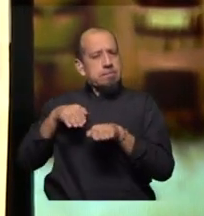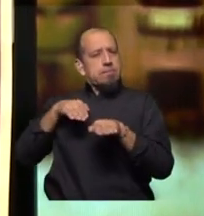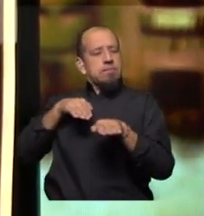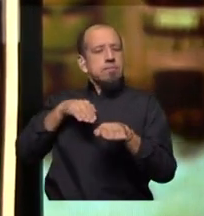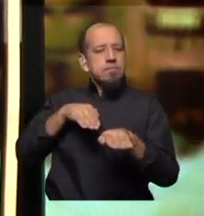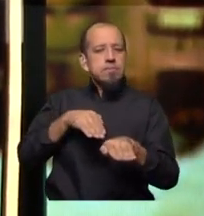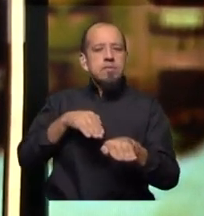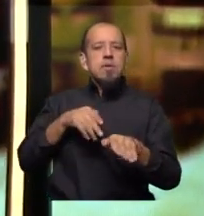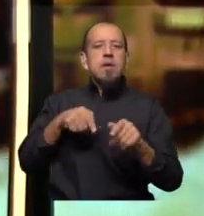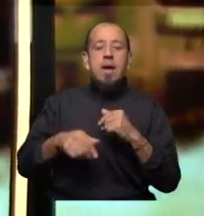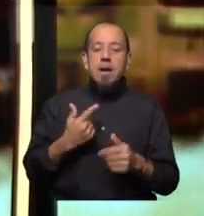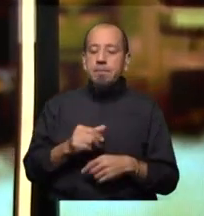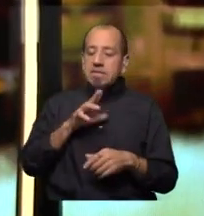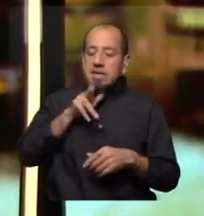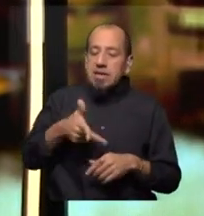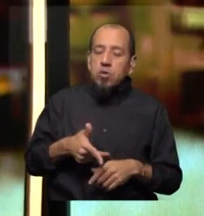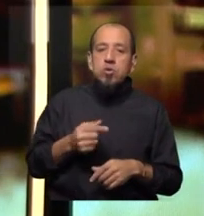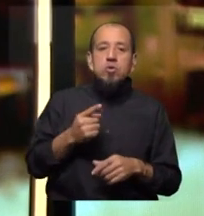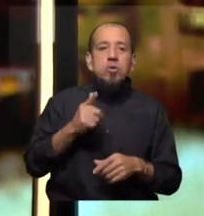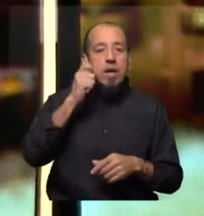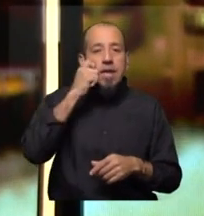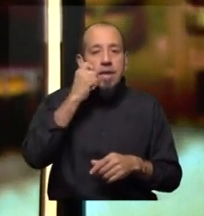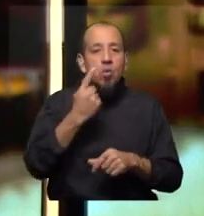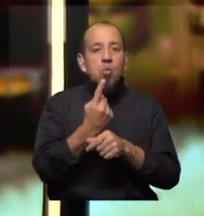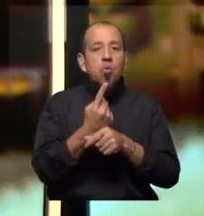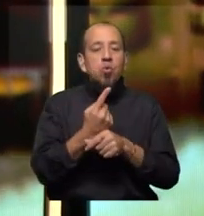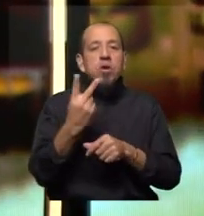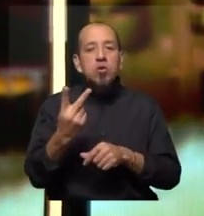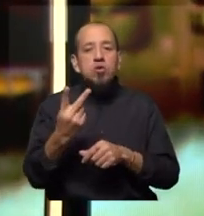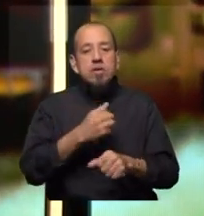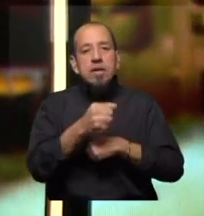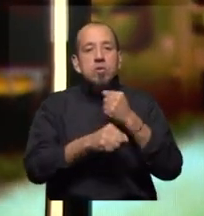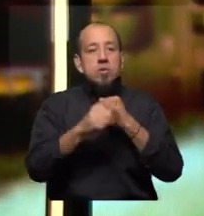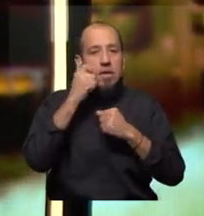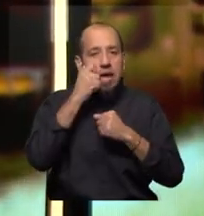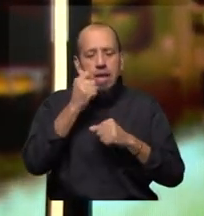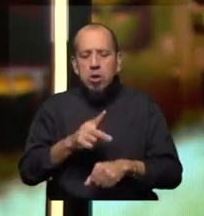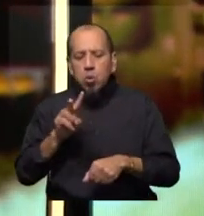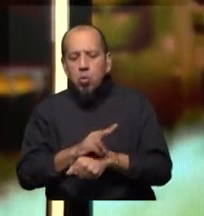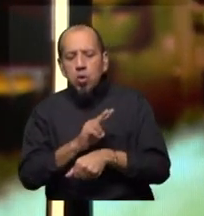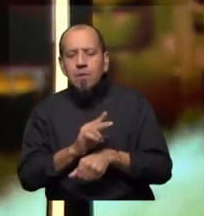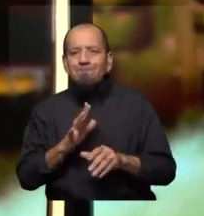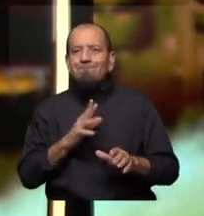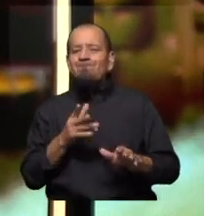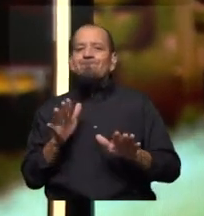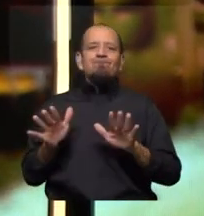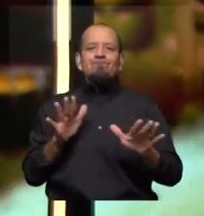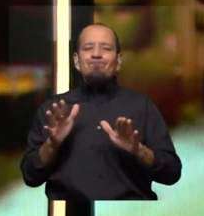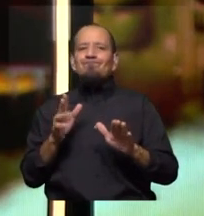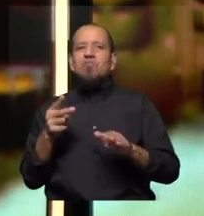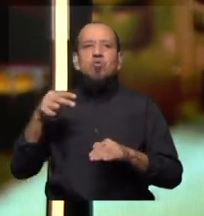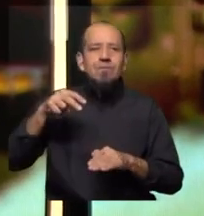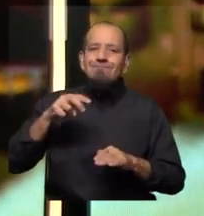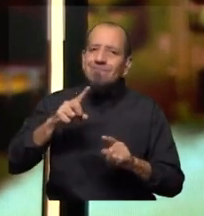fuerte de las manos a mis hijos que tienen uno y dos años los cuido decido no subo No hay